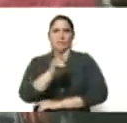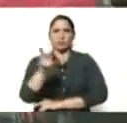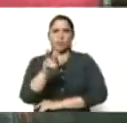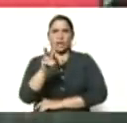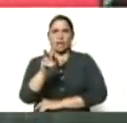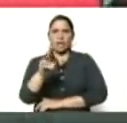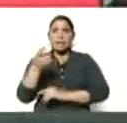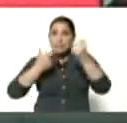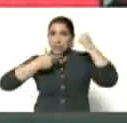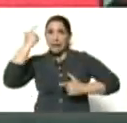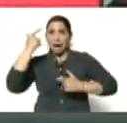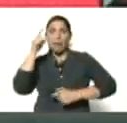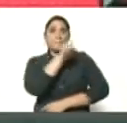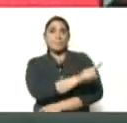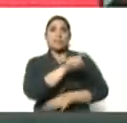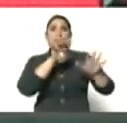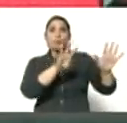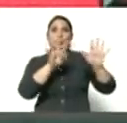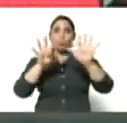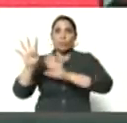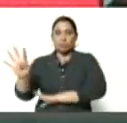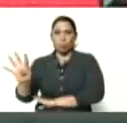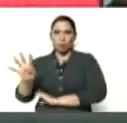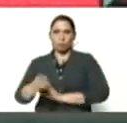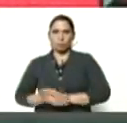en 1994.